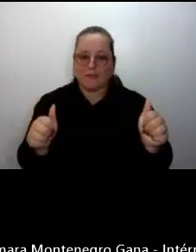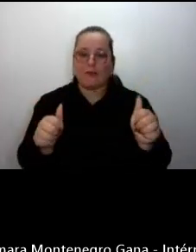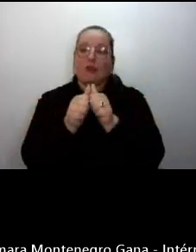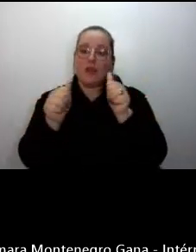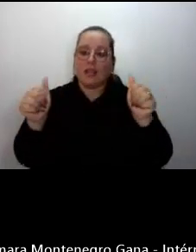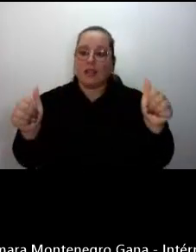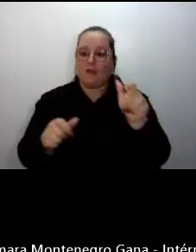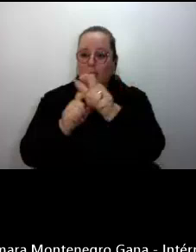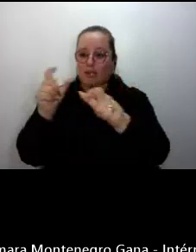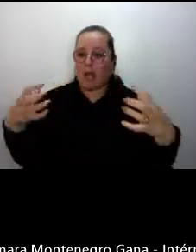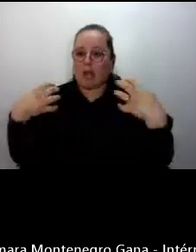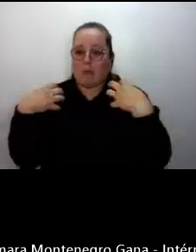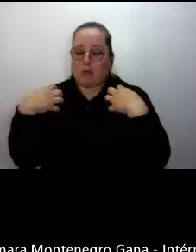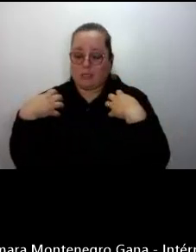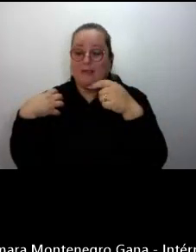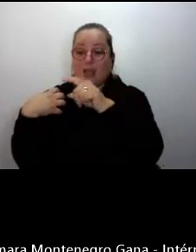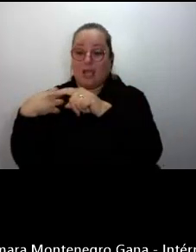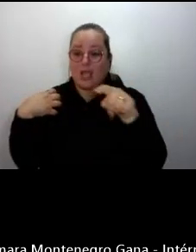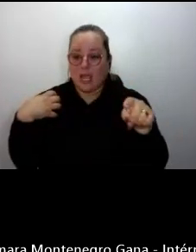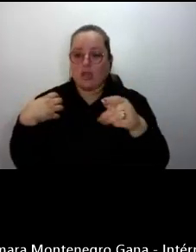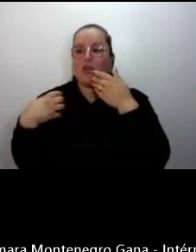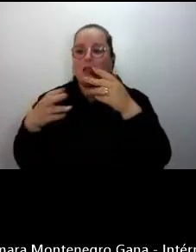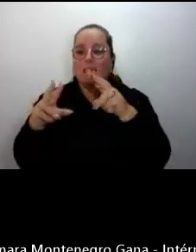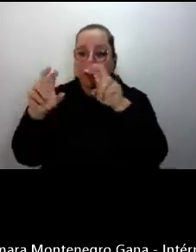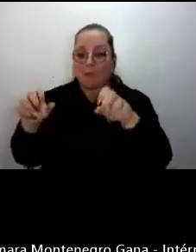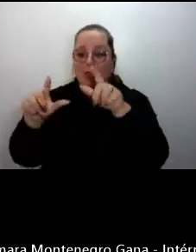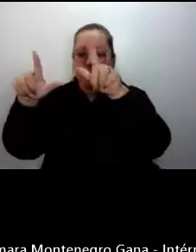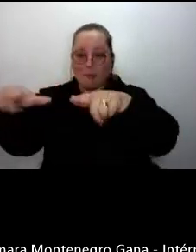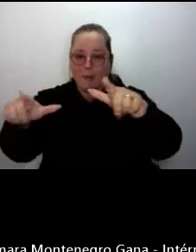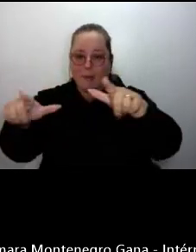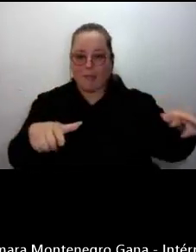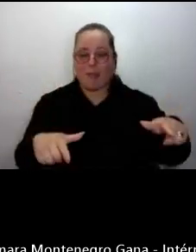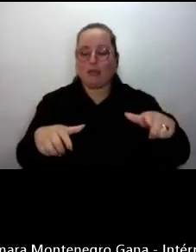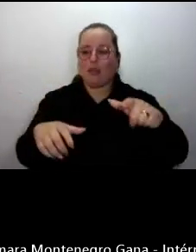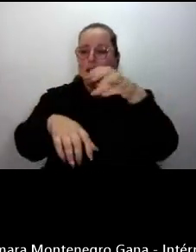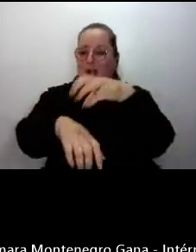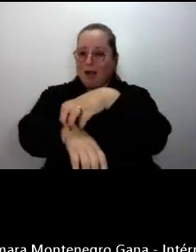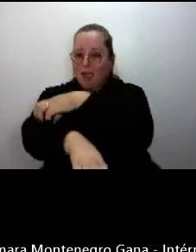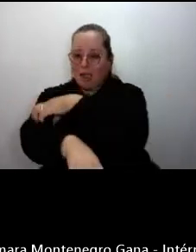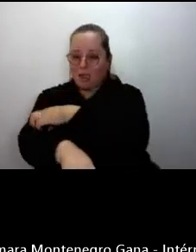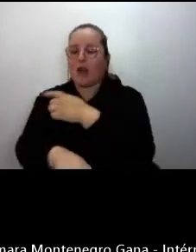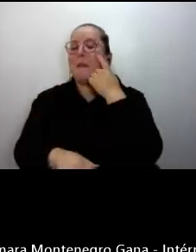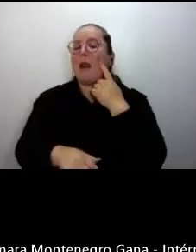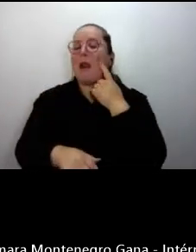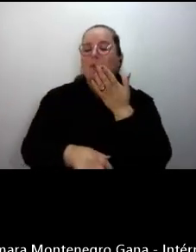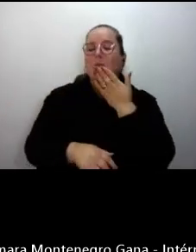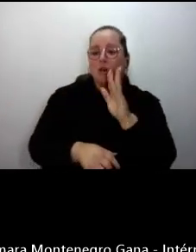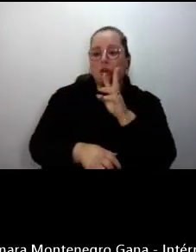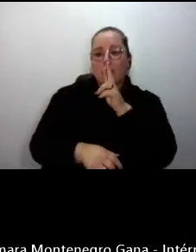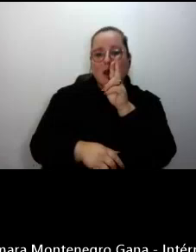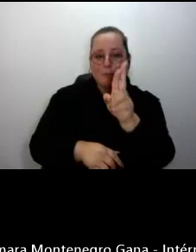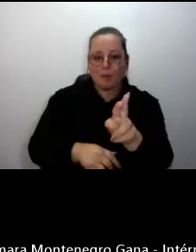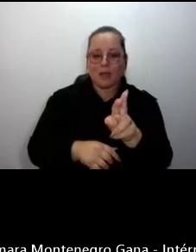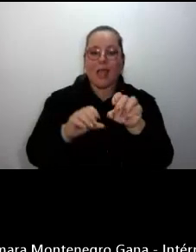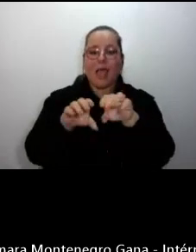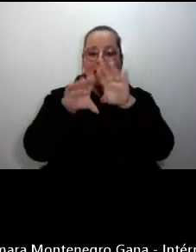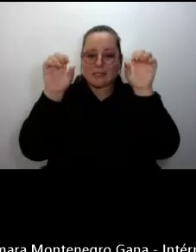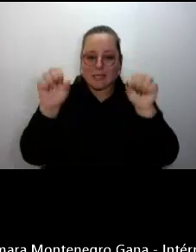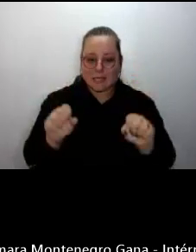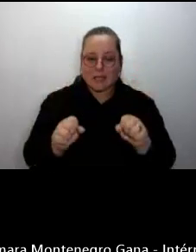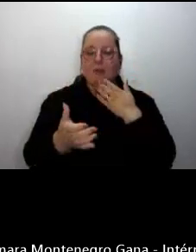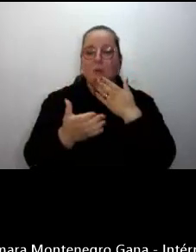sostenedores, sostenedores departamentos provinciales para poder articular de mejor forma la respuesta que le podemos dar al sistema al